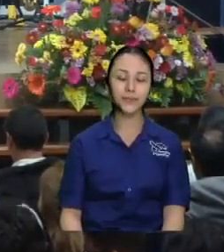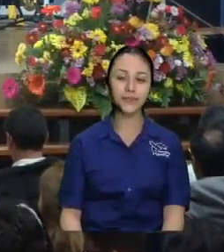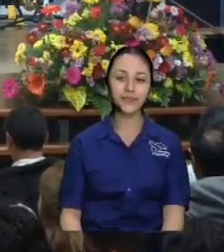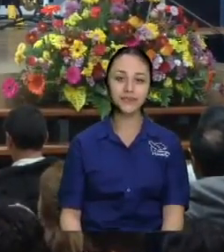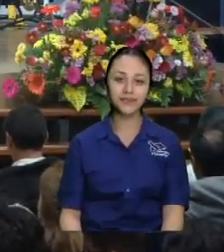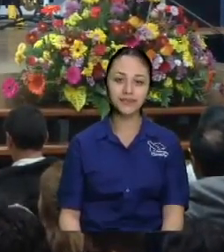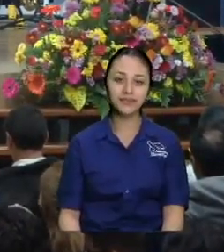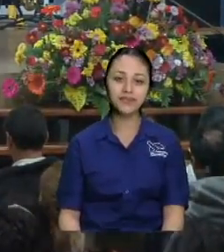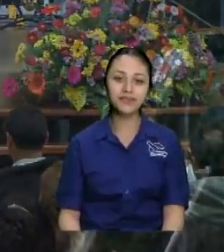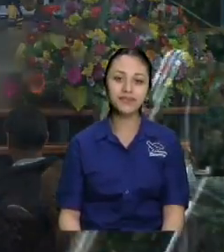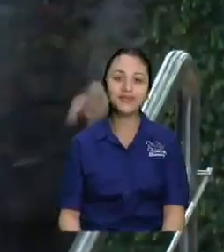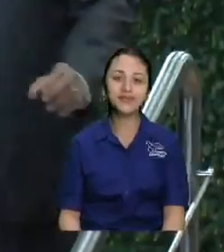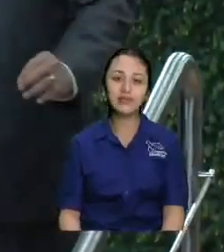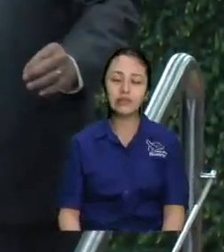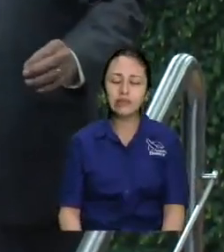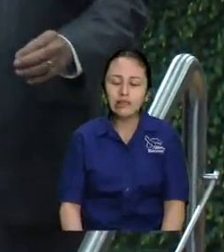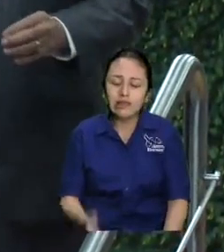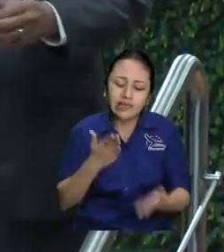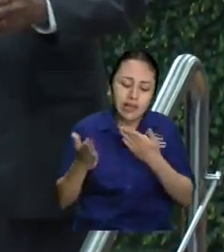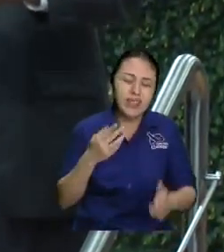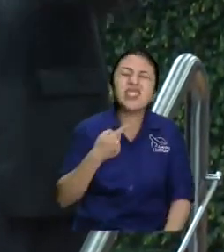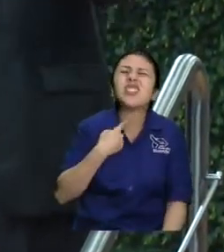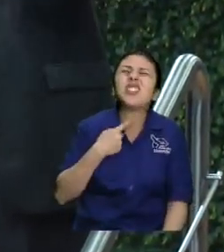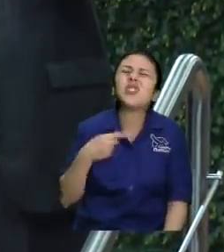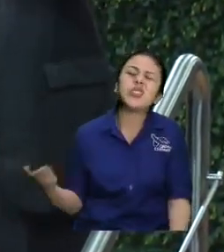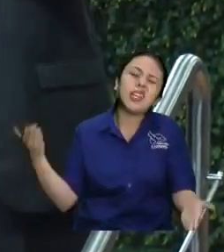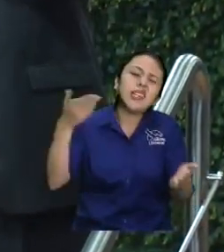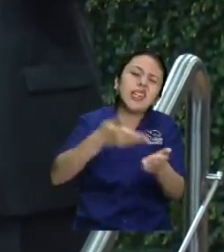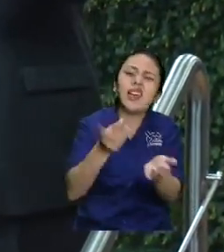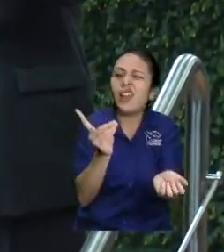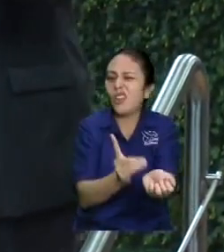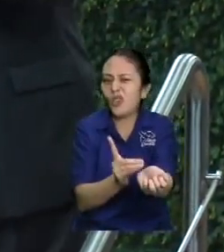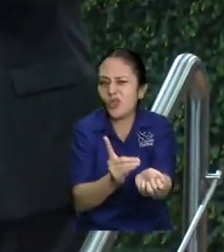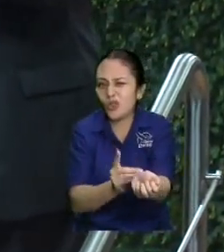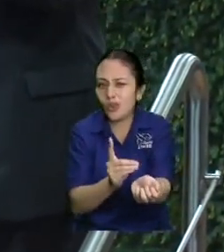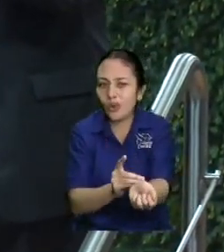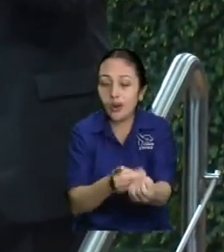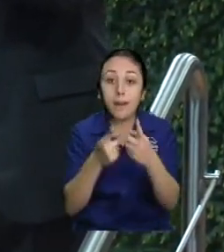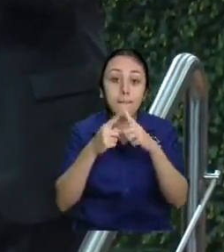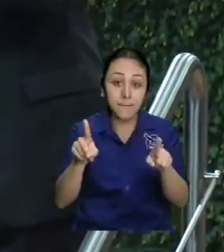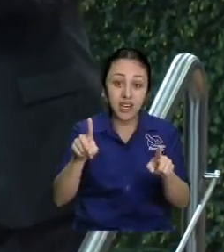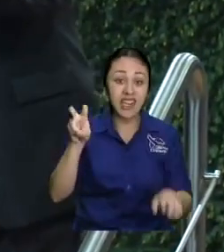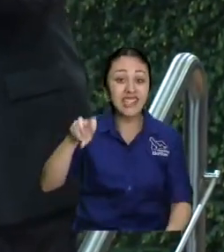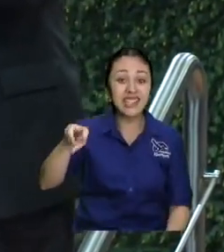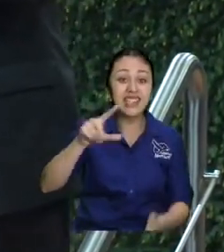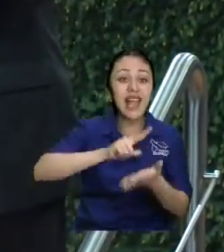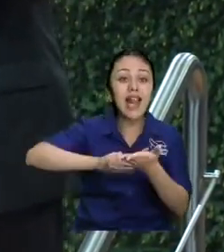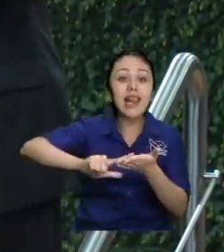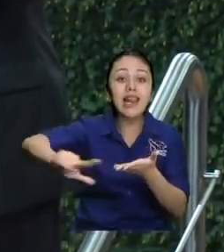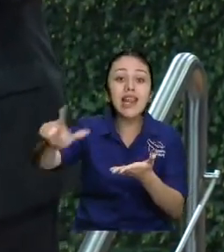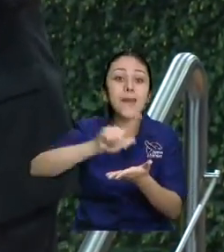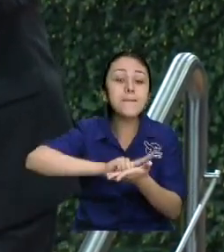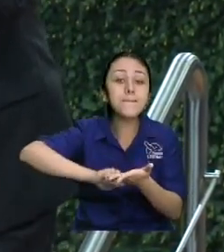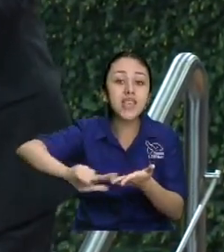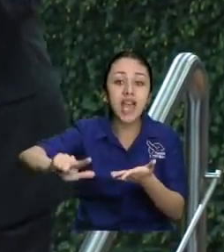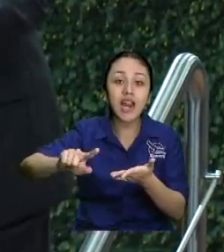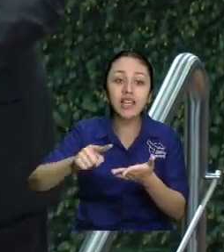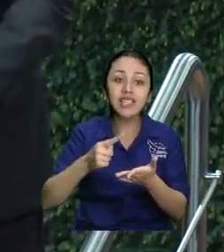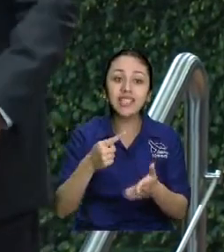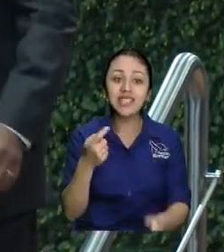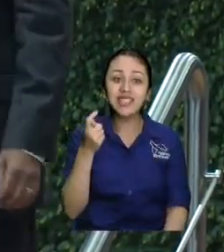que a mí me pone nervioso. No importa, aunque lo ponga nervioso, que le boten todo el sarro. El sarro acumula un montón de